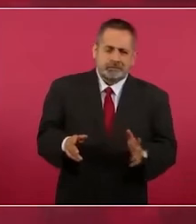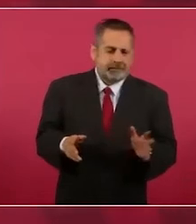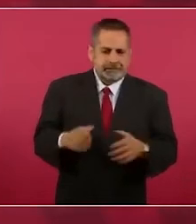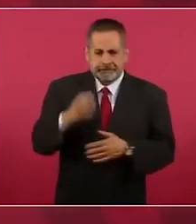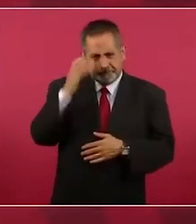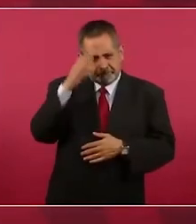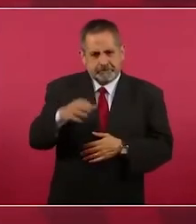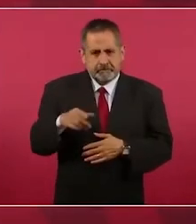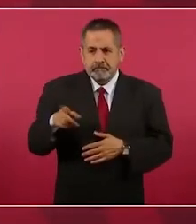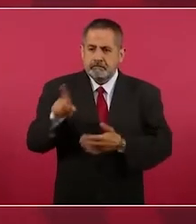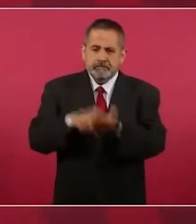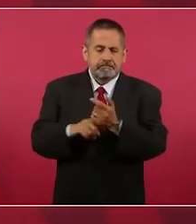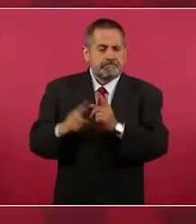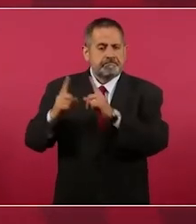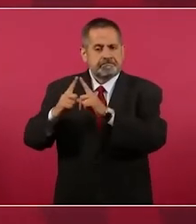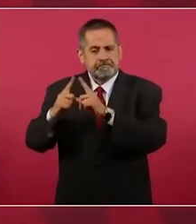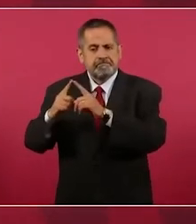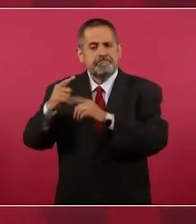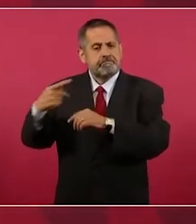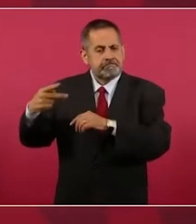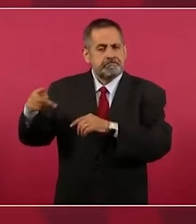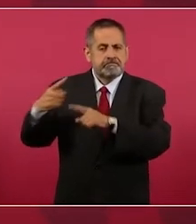y es una iglesia progresista,